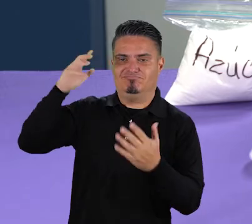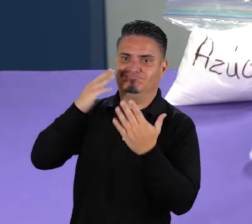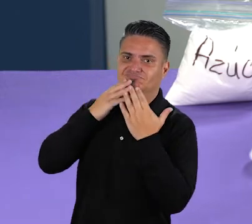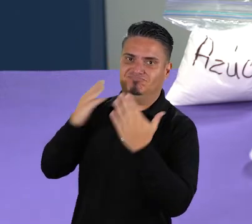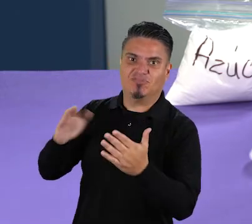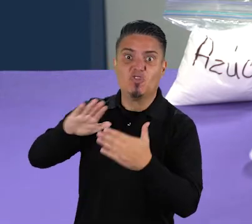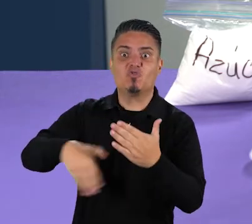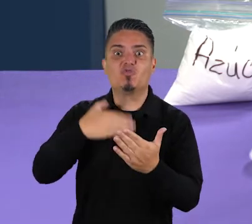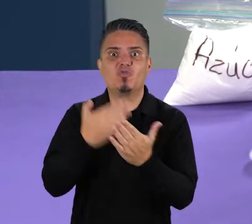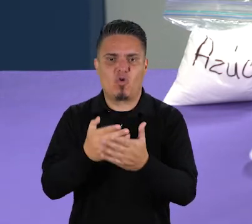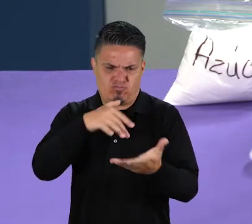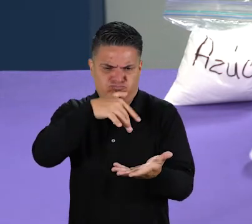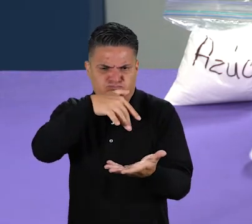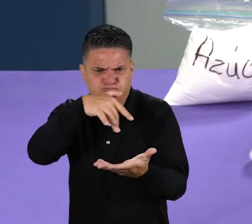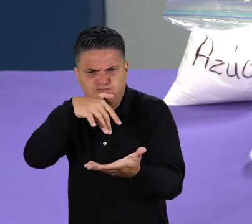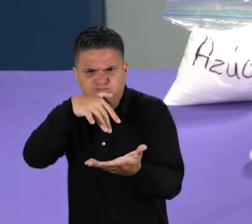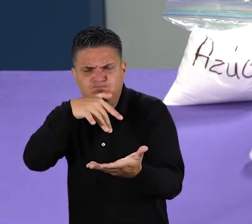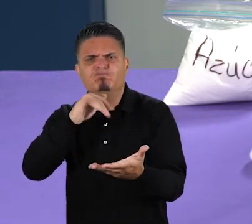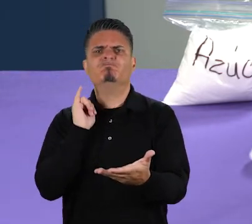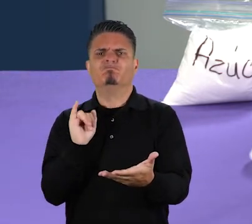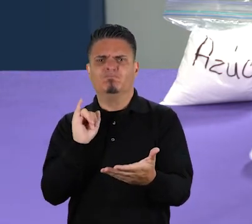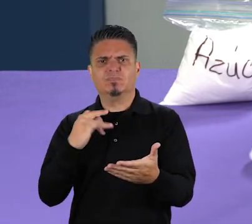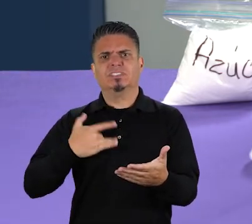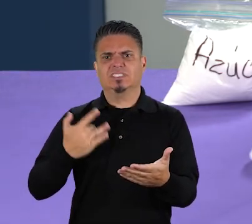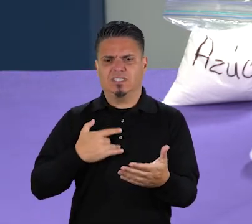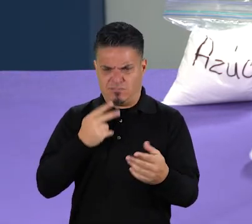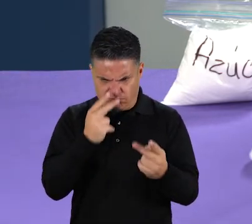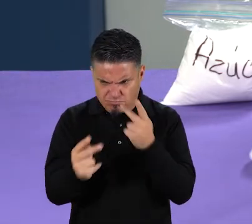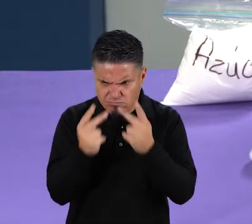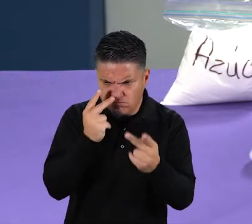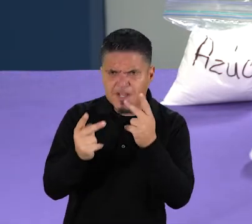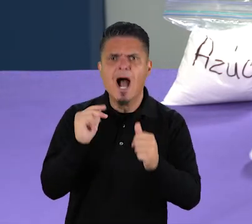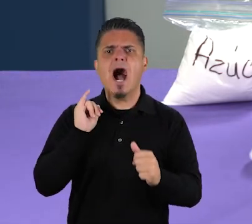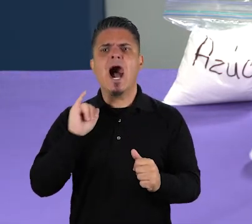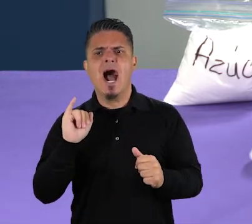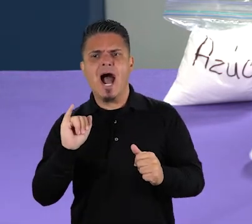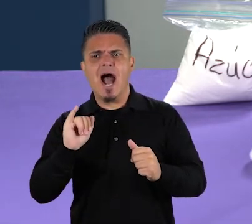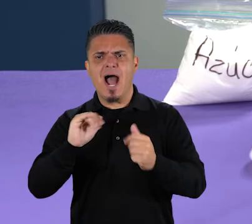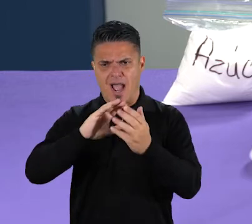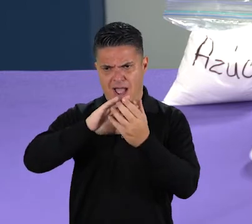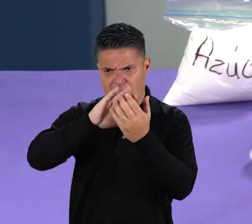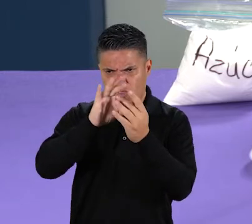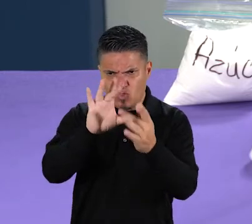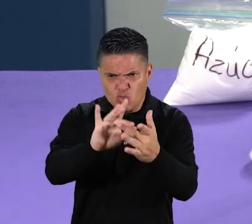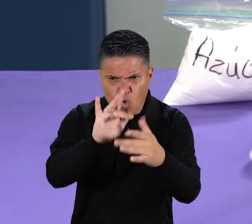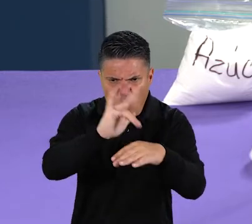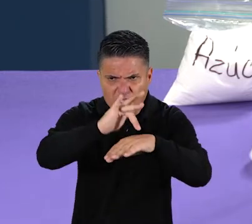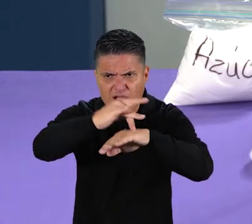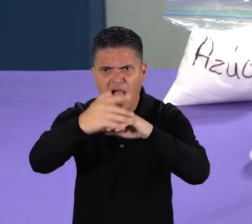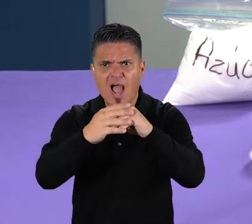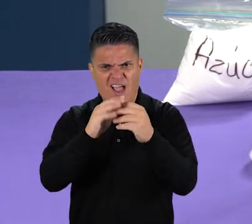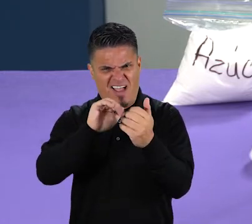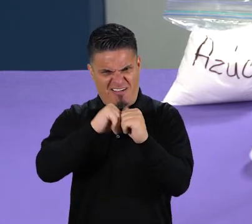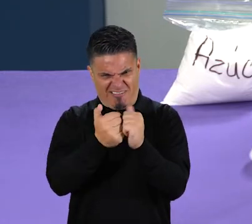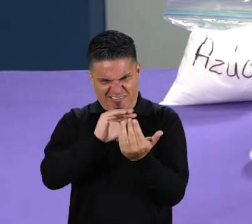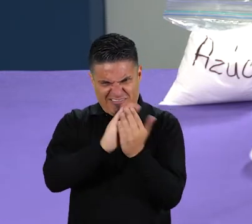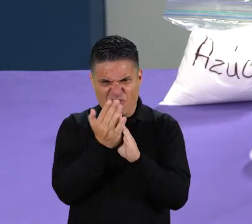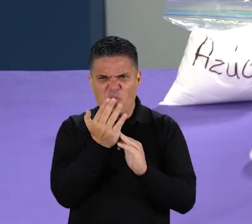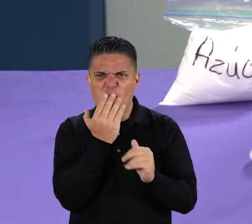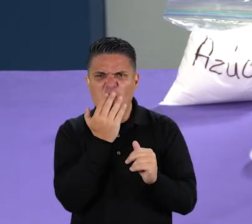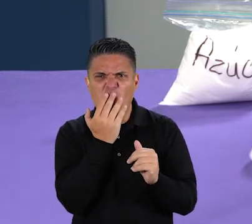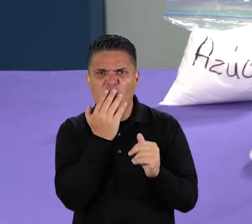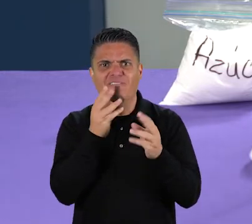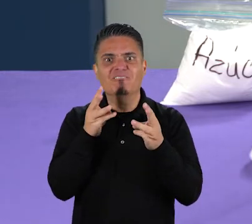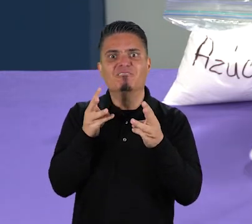estudiar toda la materia que podemos sentir y detectar con nuestros sentidos, así que ella va a cambiar, y en